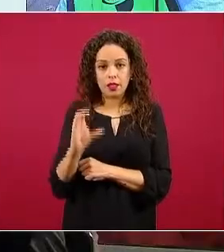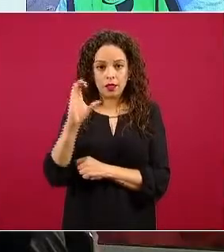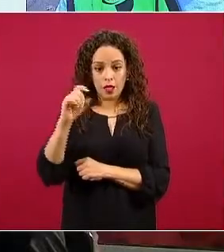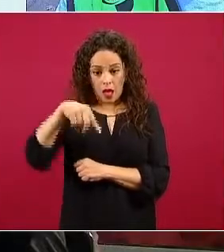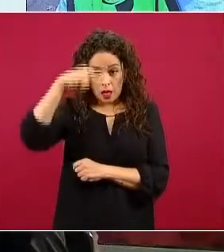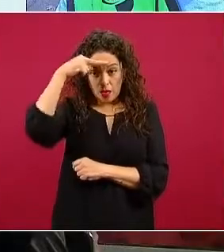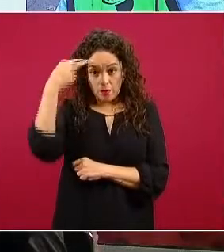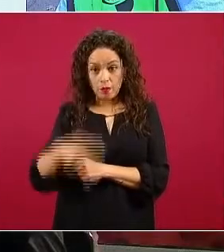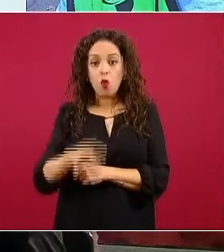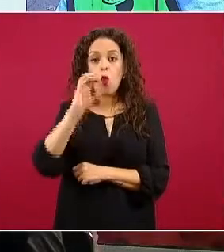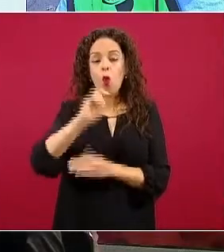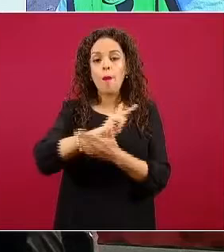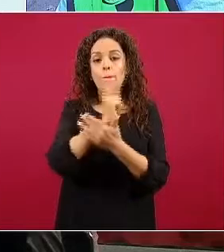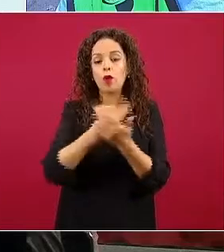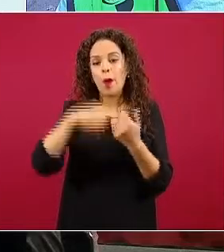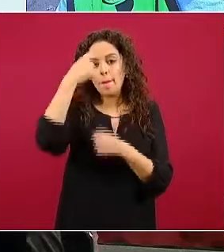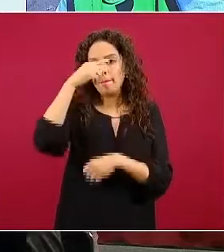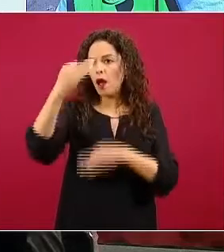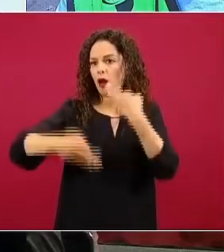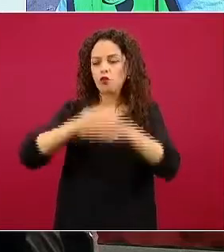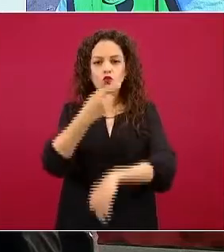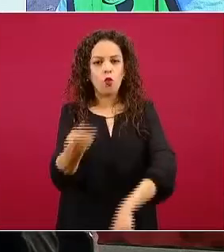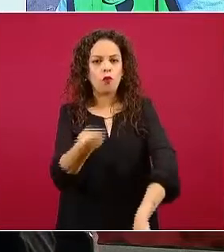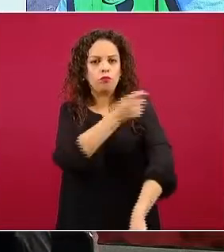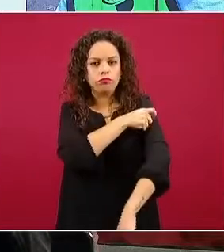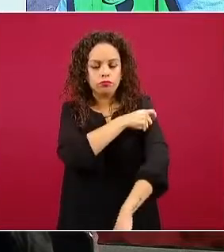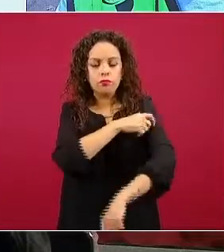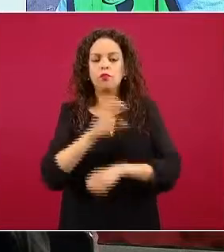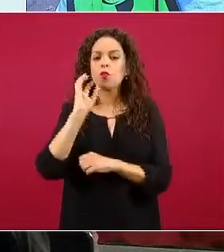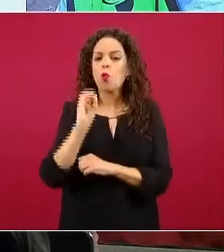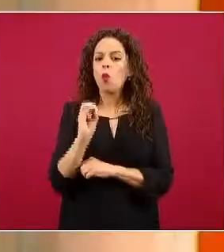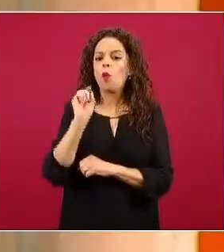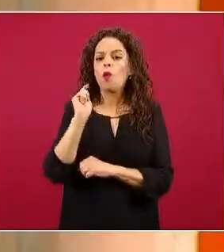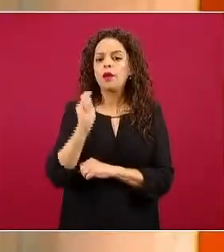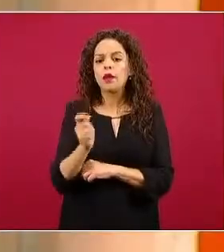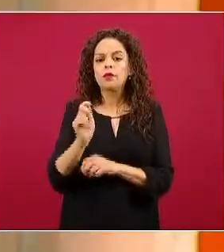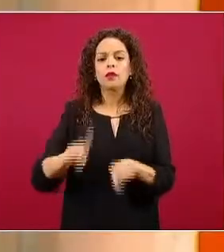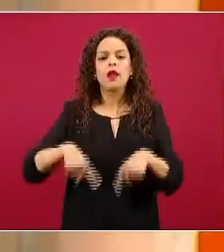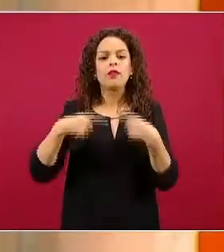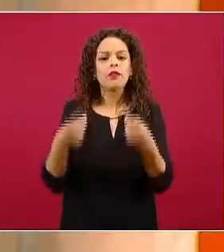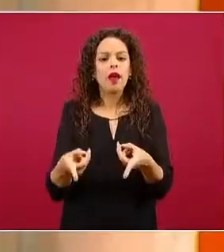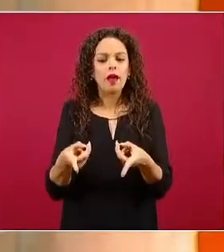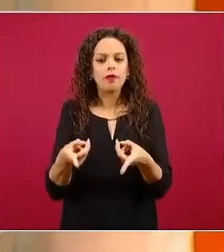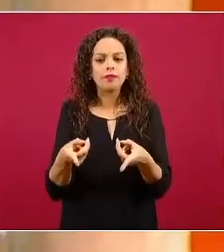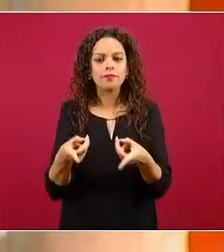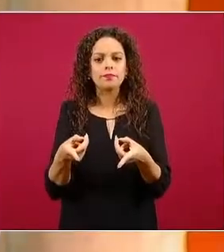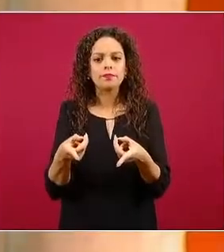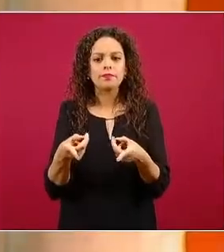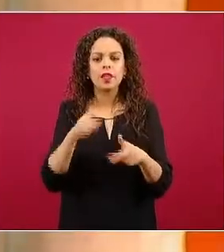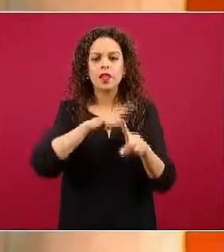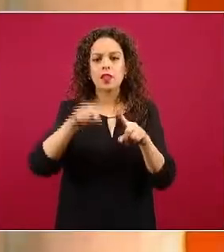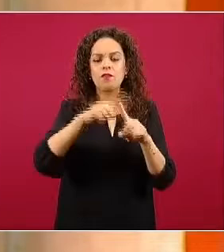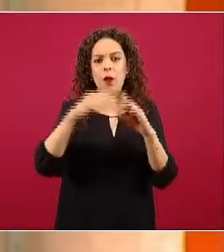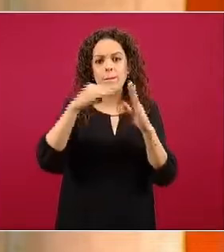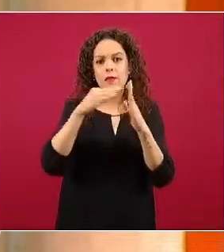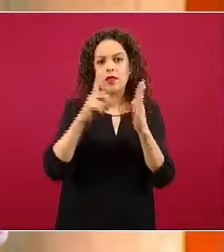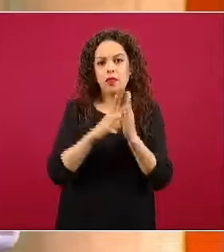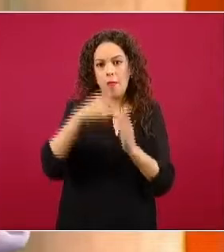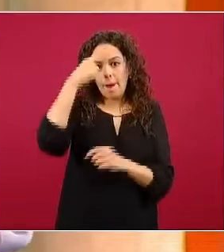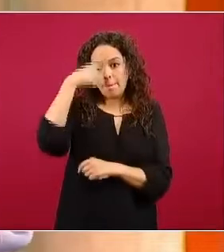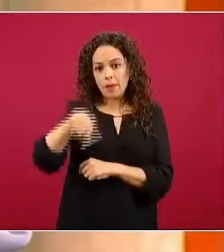o el programa de vacunación universal, o el de otorgamiento de métodos de